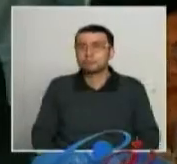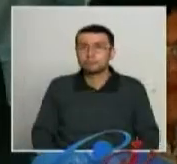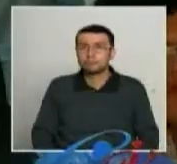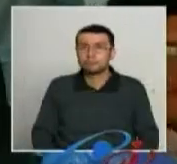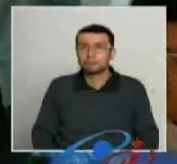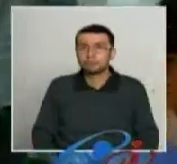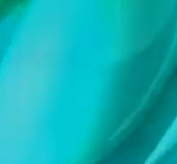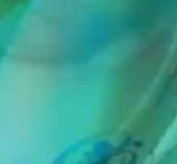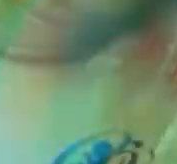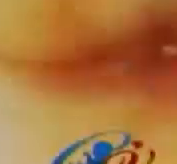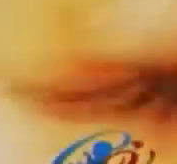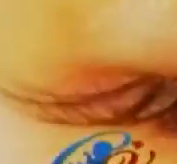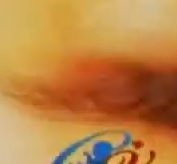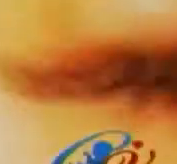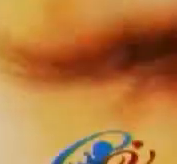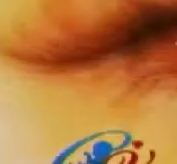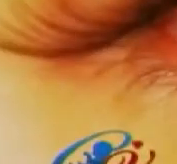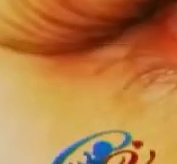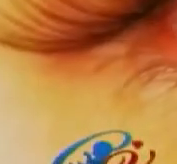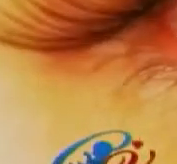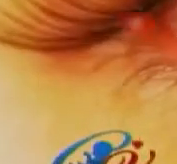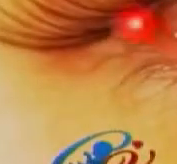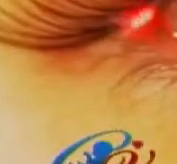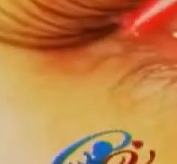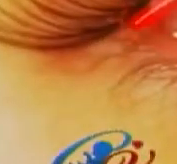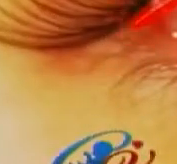corte comerciales.